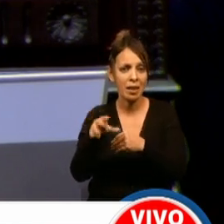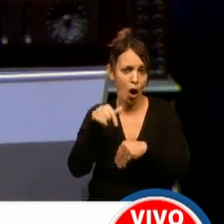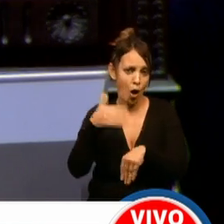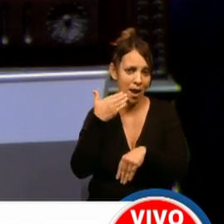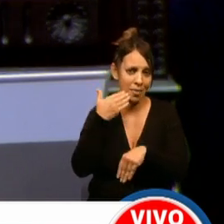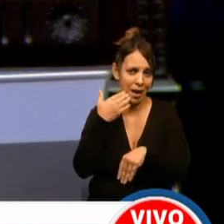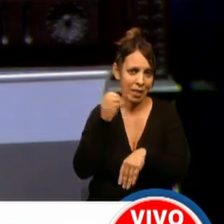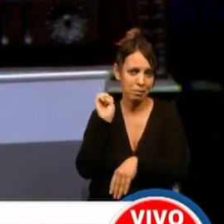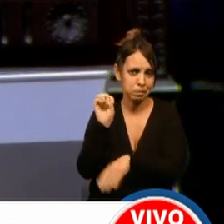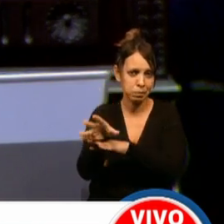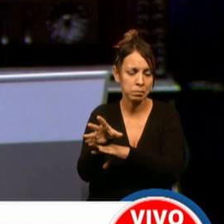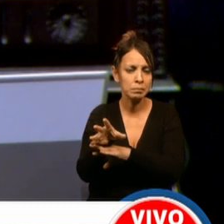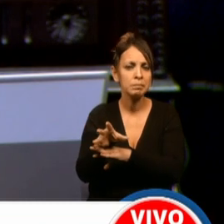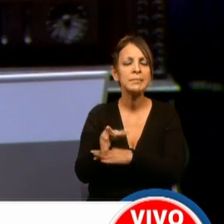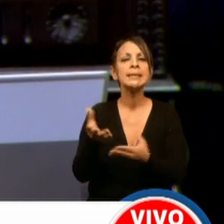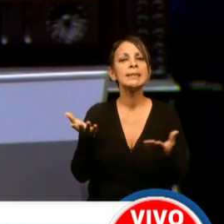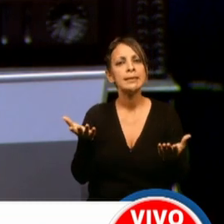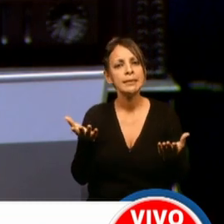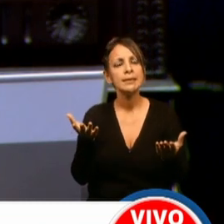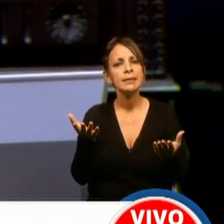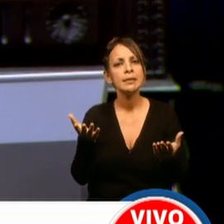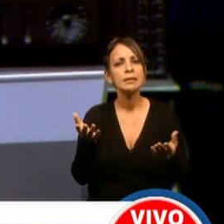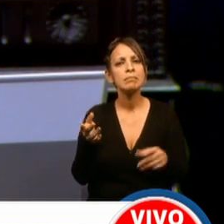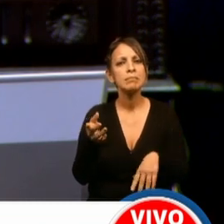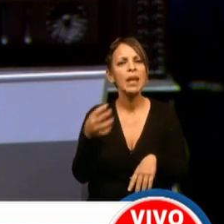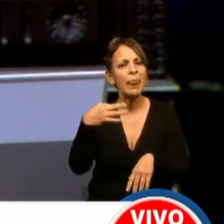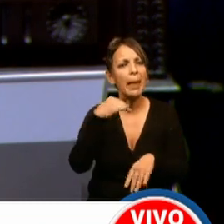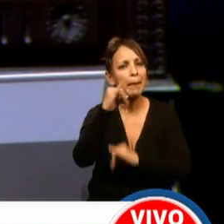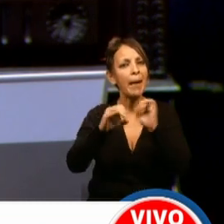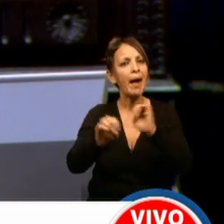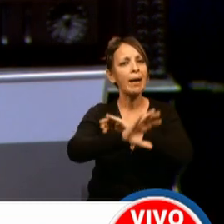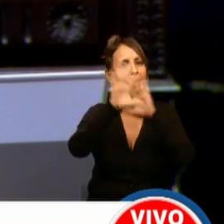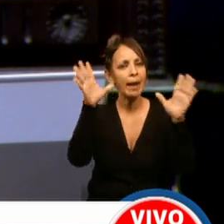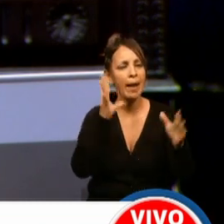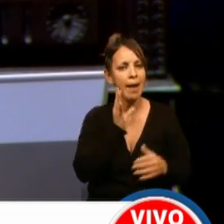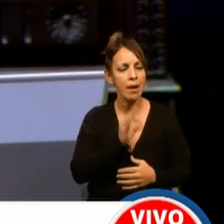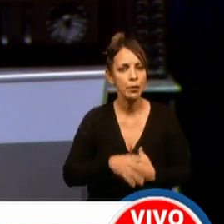algunas horas no tiene que dejar en claro algo